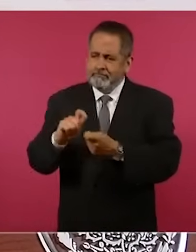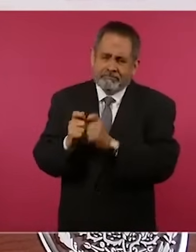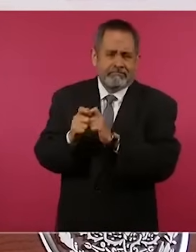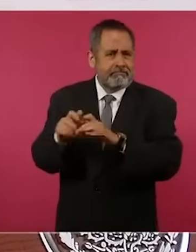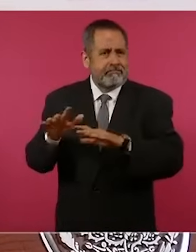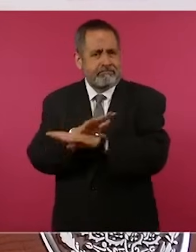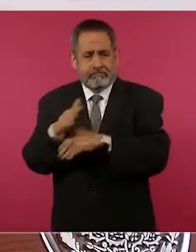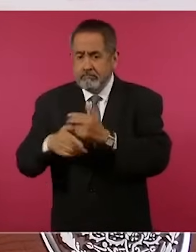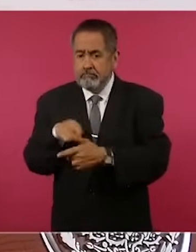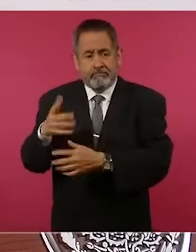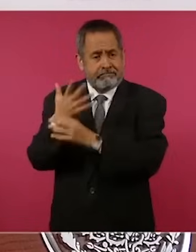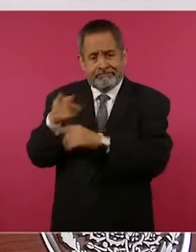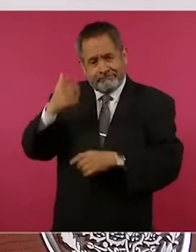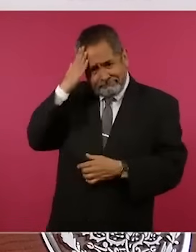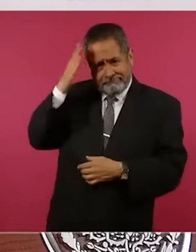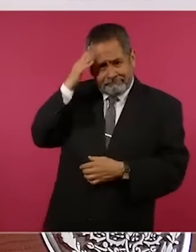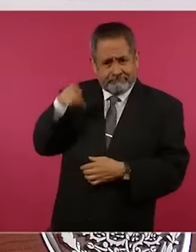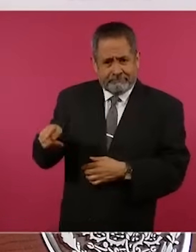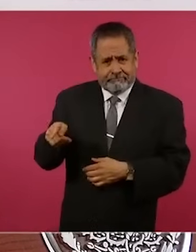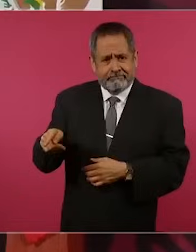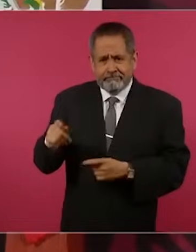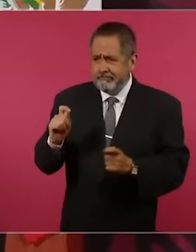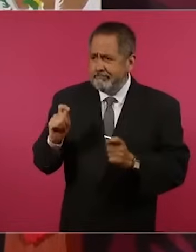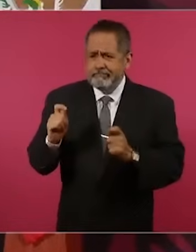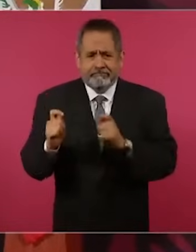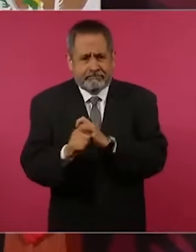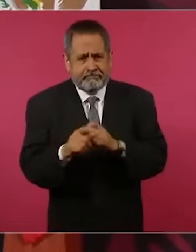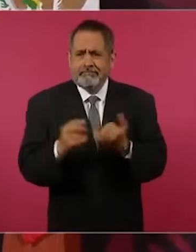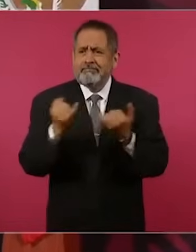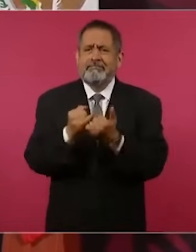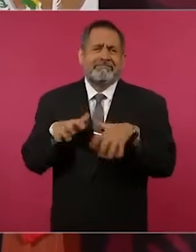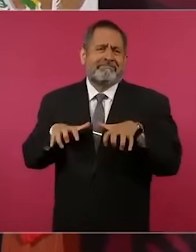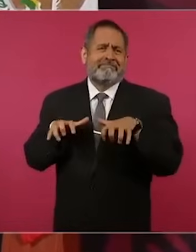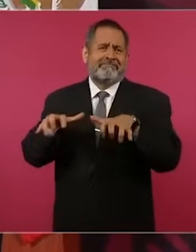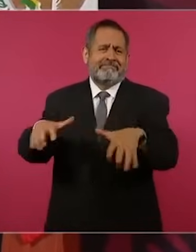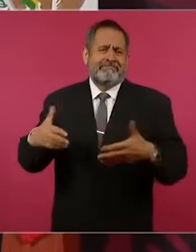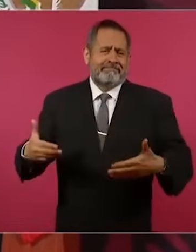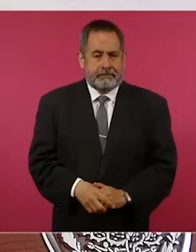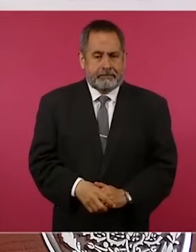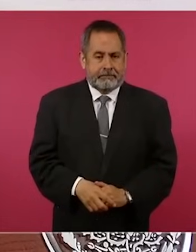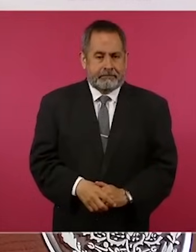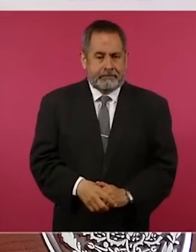actora de este proceso de transformación, como millones de mexicanos